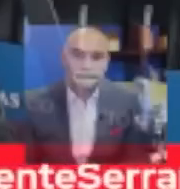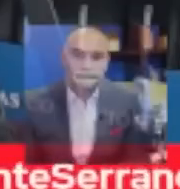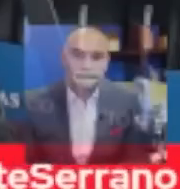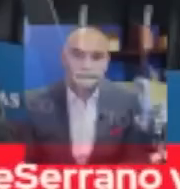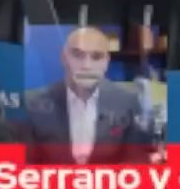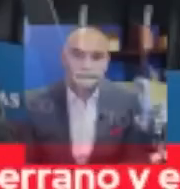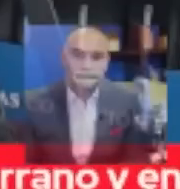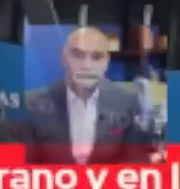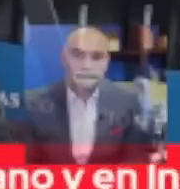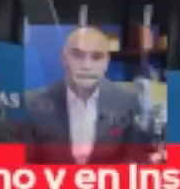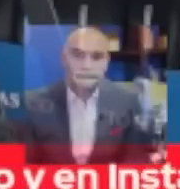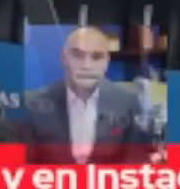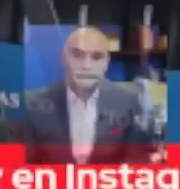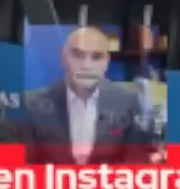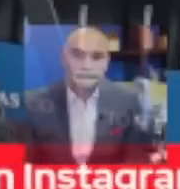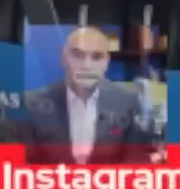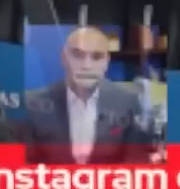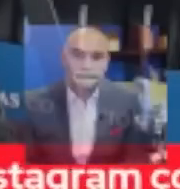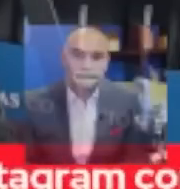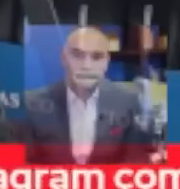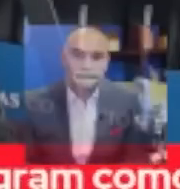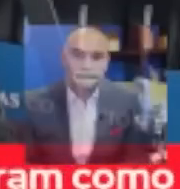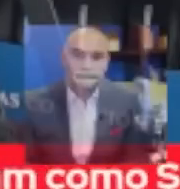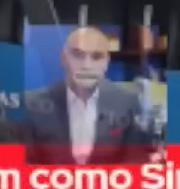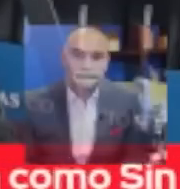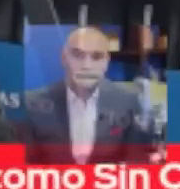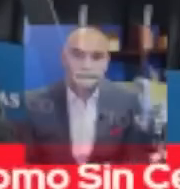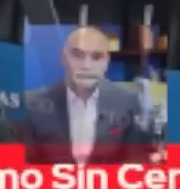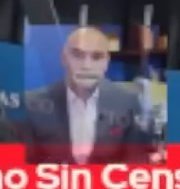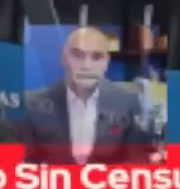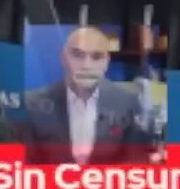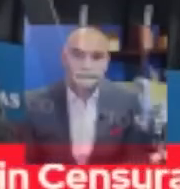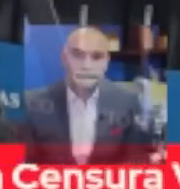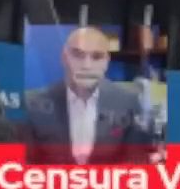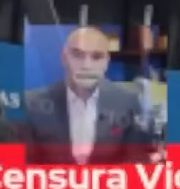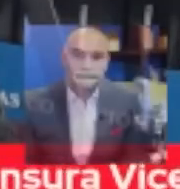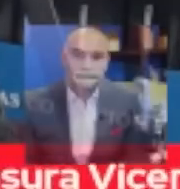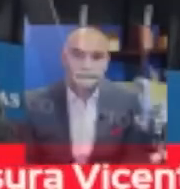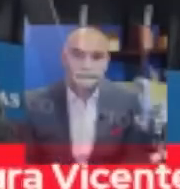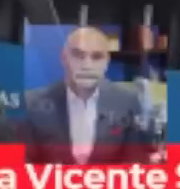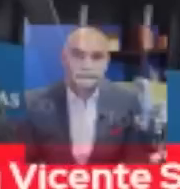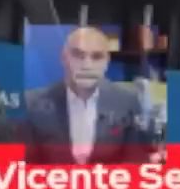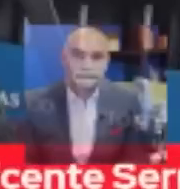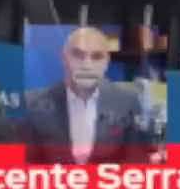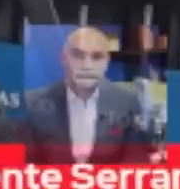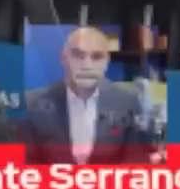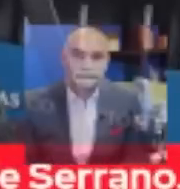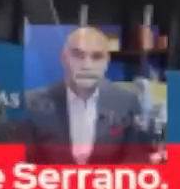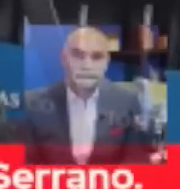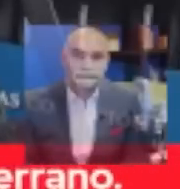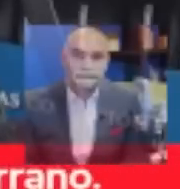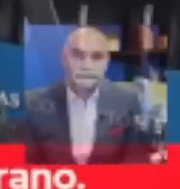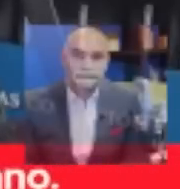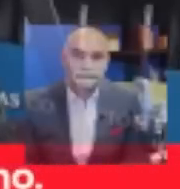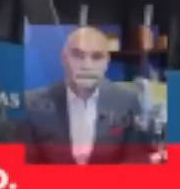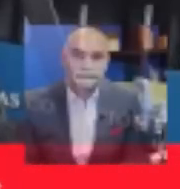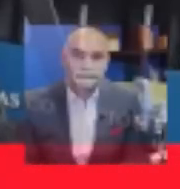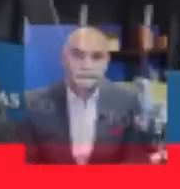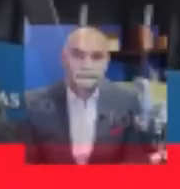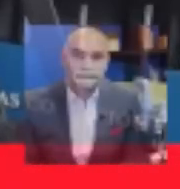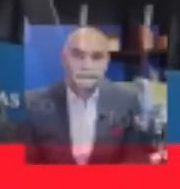ministra Jazmín Esquivel Son obras En beneficio de la